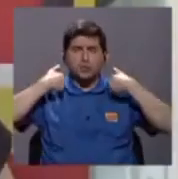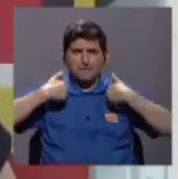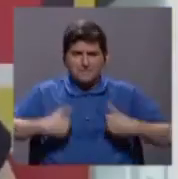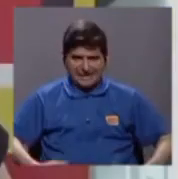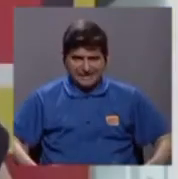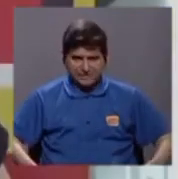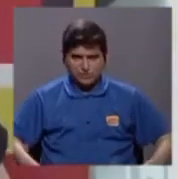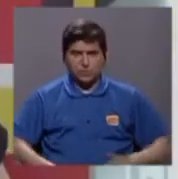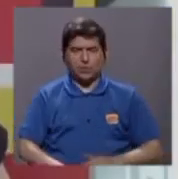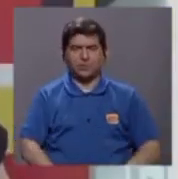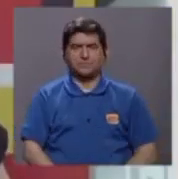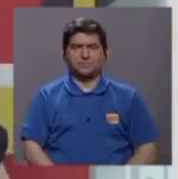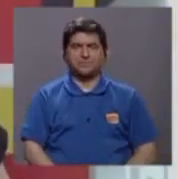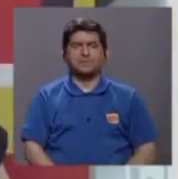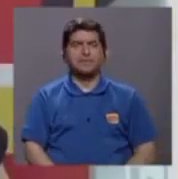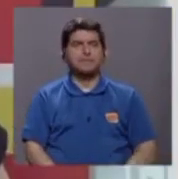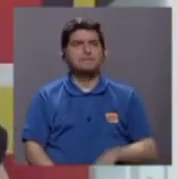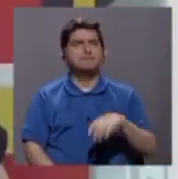Si se piensa que en